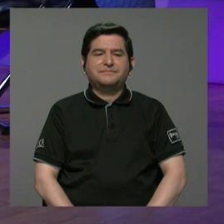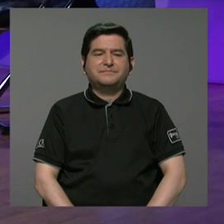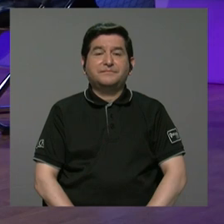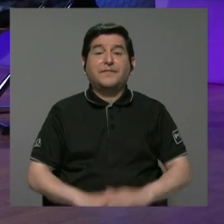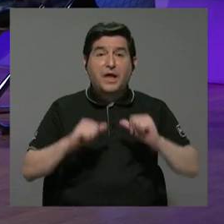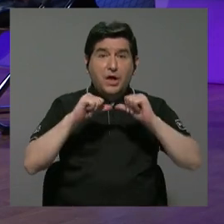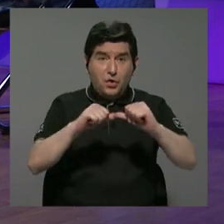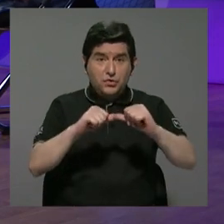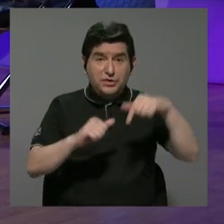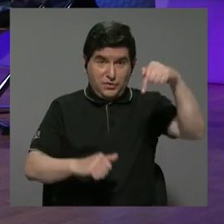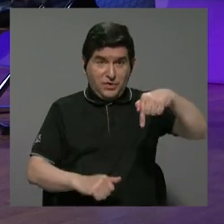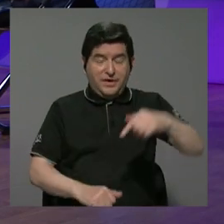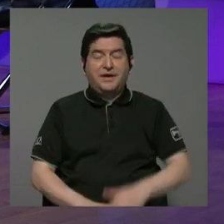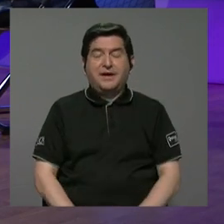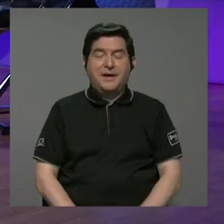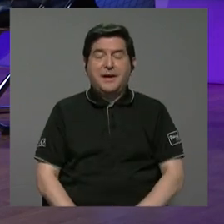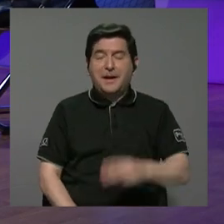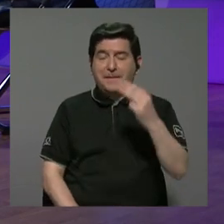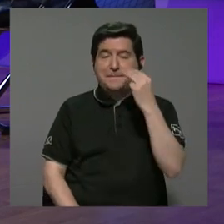Continuamos acá en el estudio, Marcela.